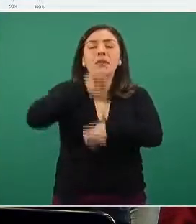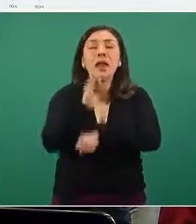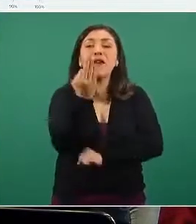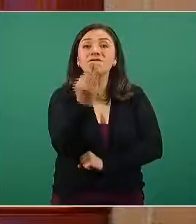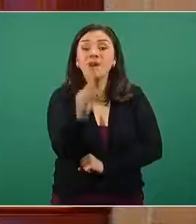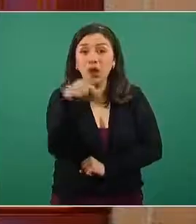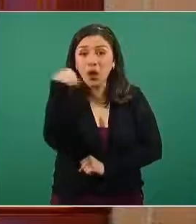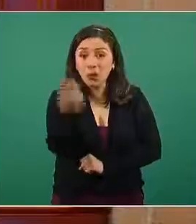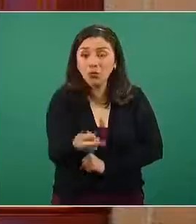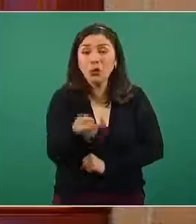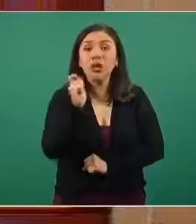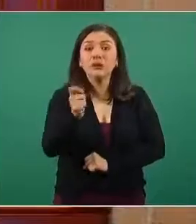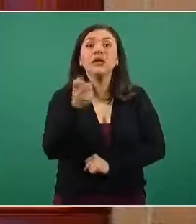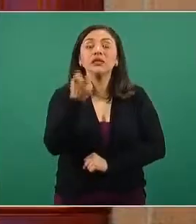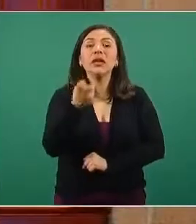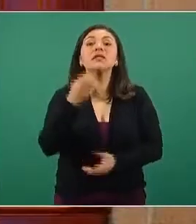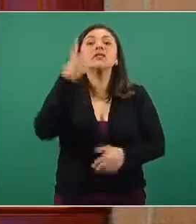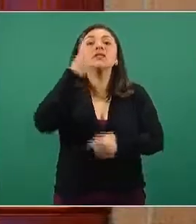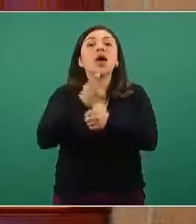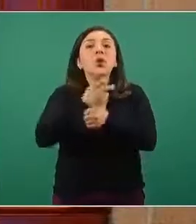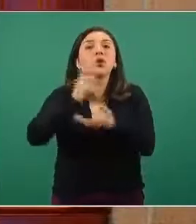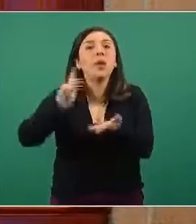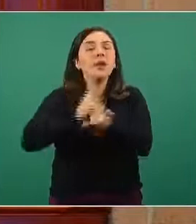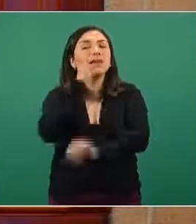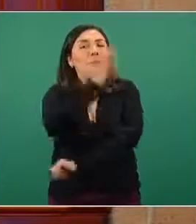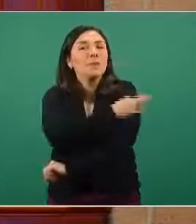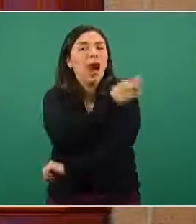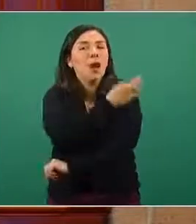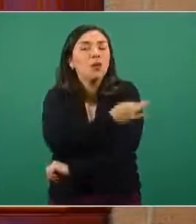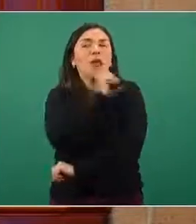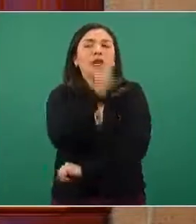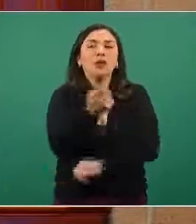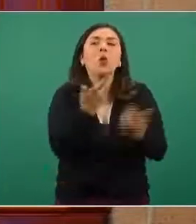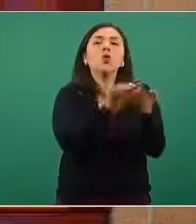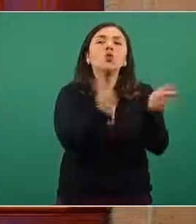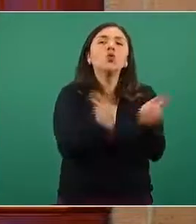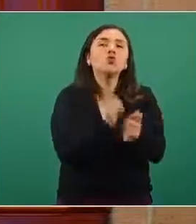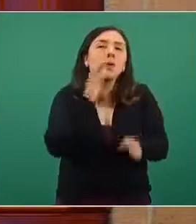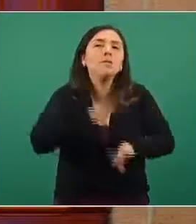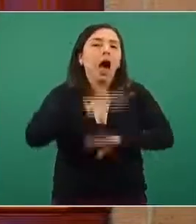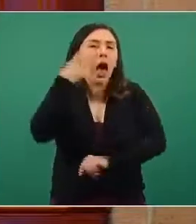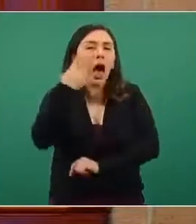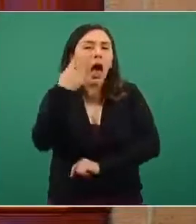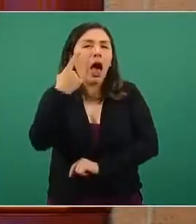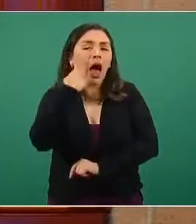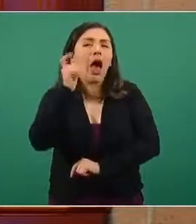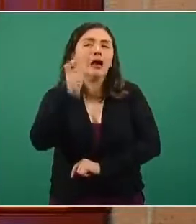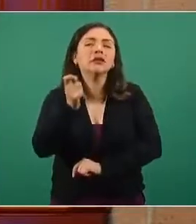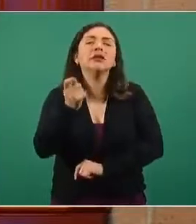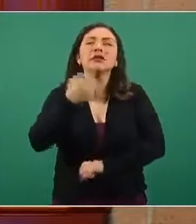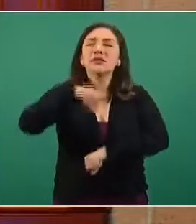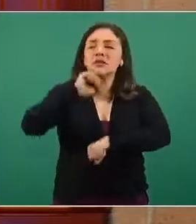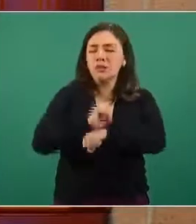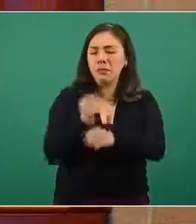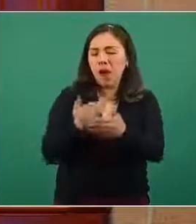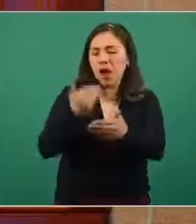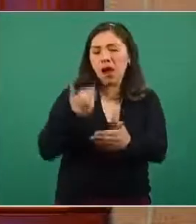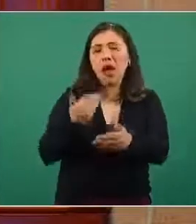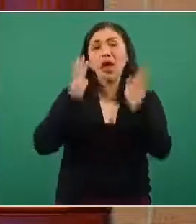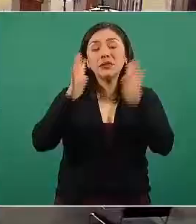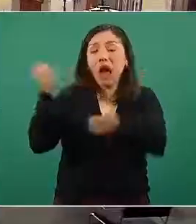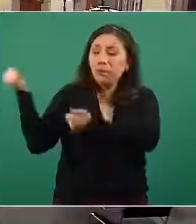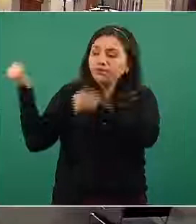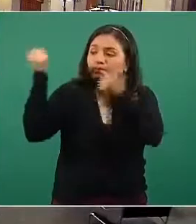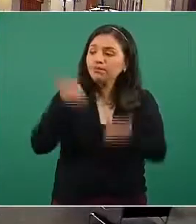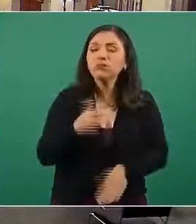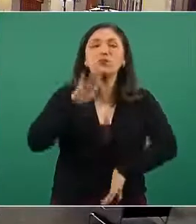empiezan a vacunarse con las segundas dosis los grupos que en mayor cantidad se vacunaron la semana en donde llegó